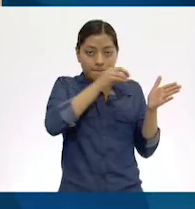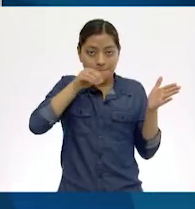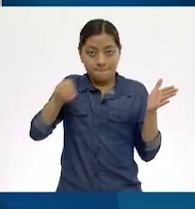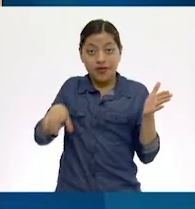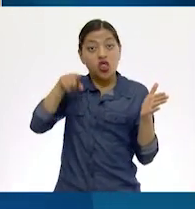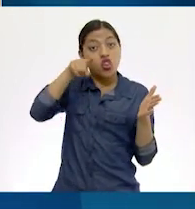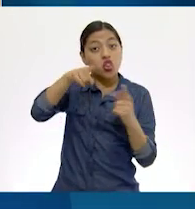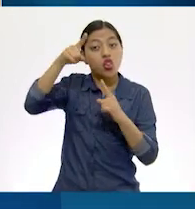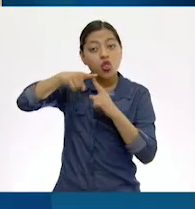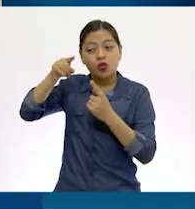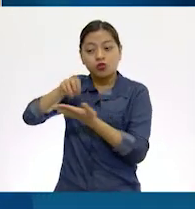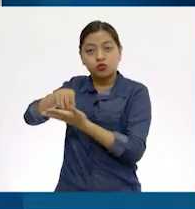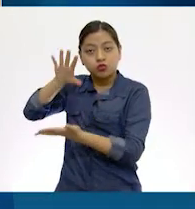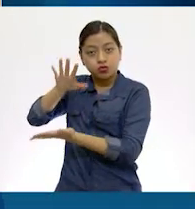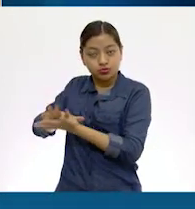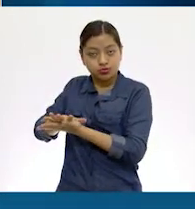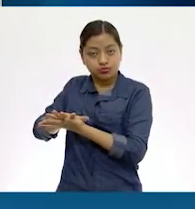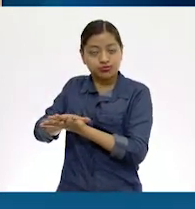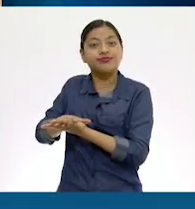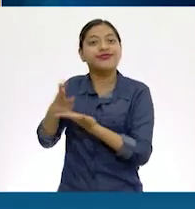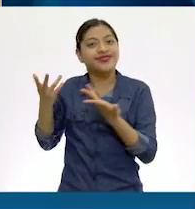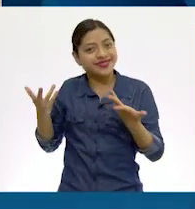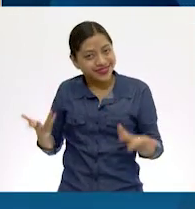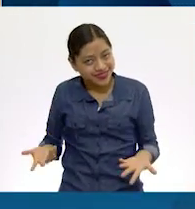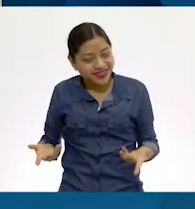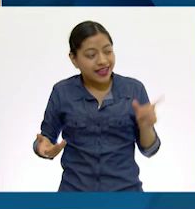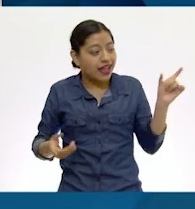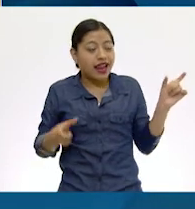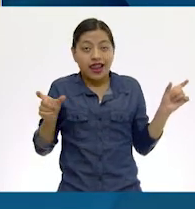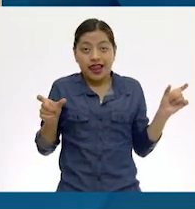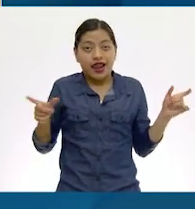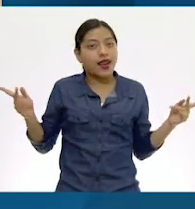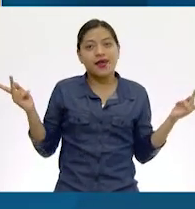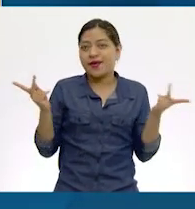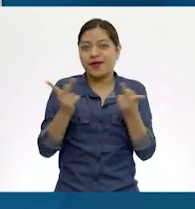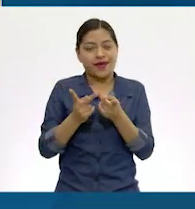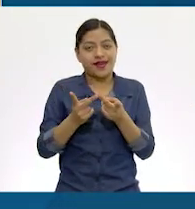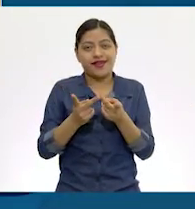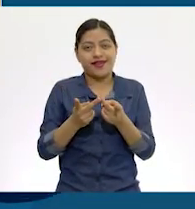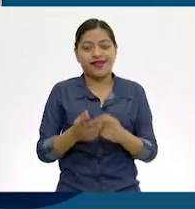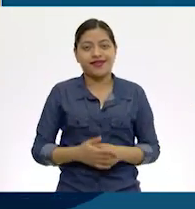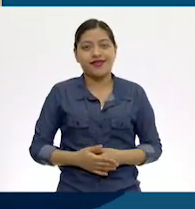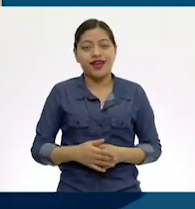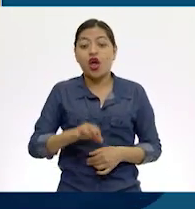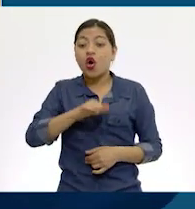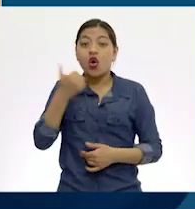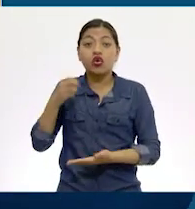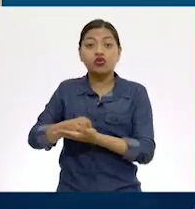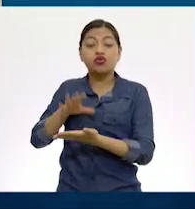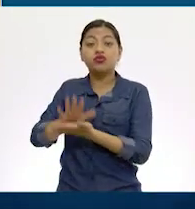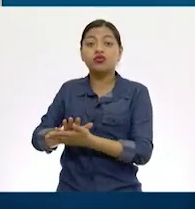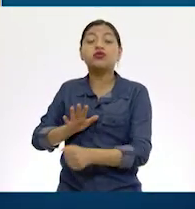y como viene exactamente en la página donde la encontramos. Muy bien. ¿Qué más agregamos?